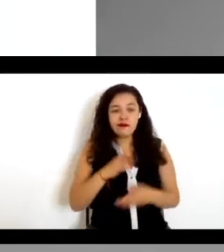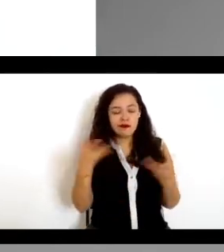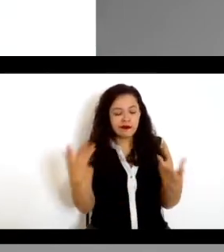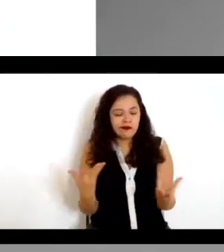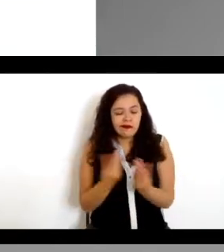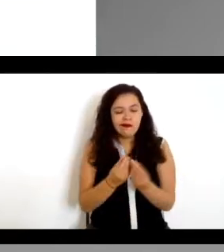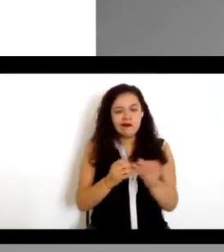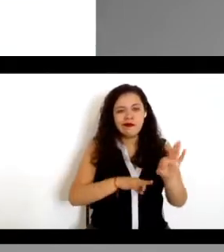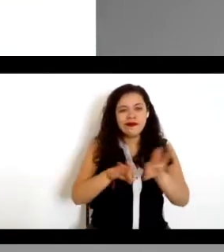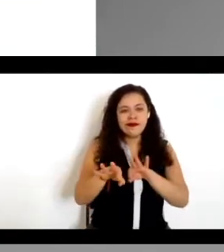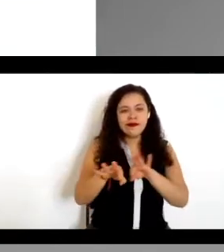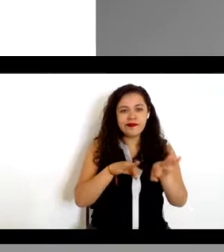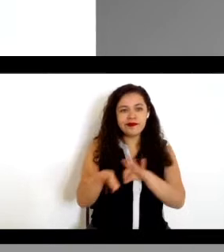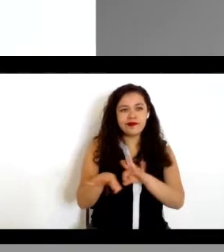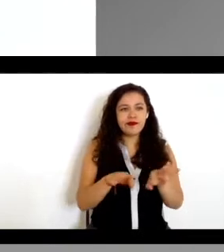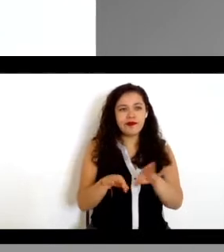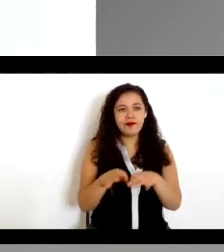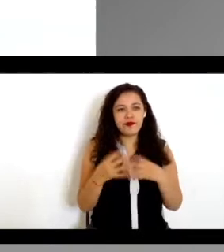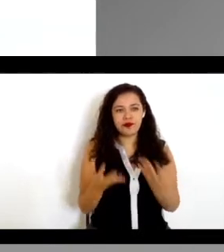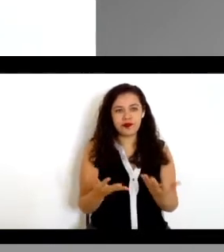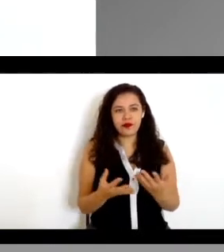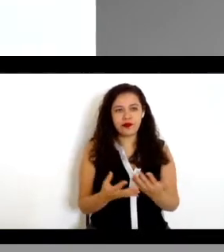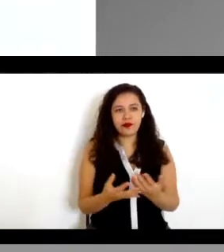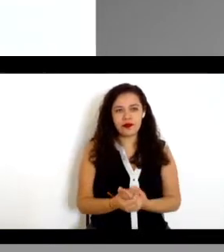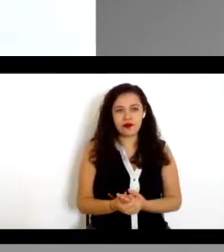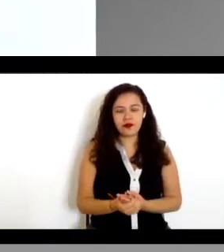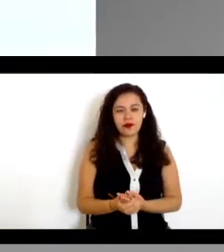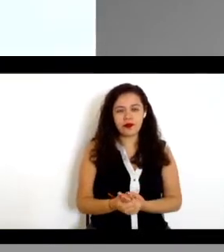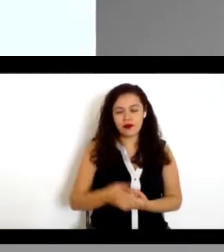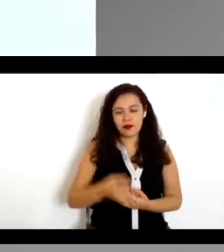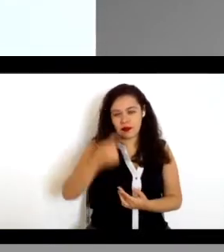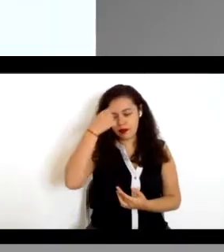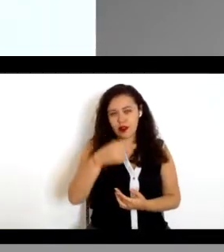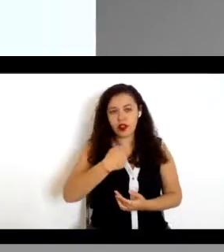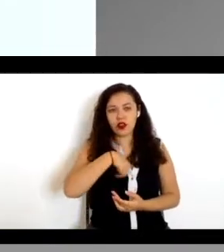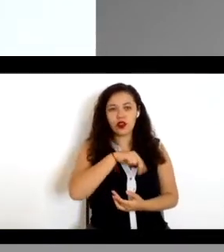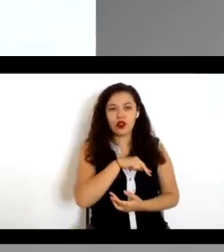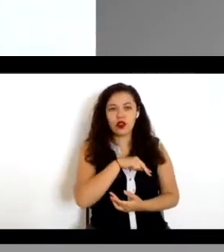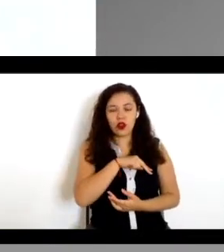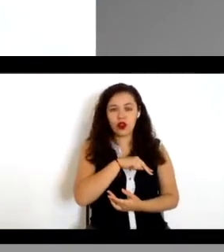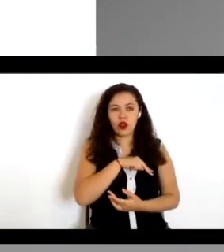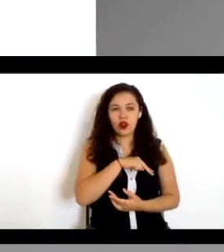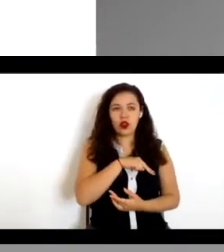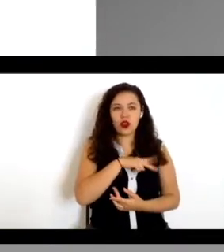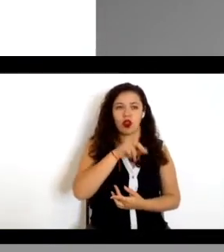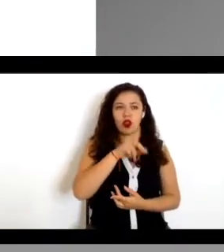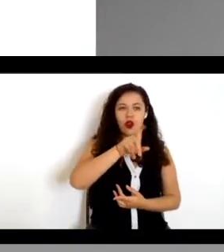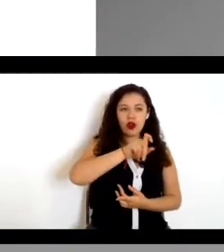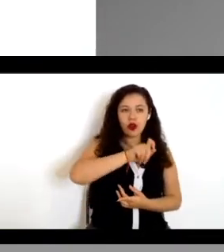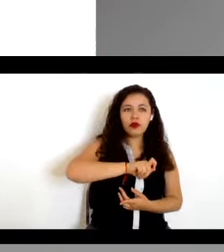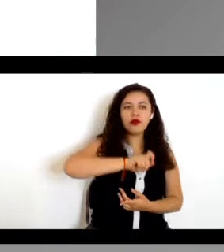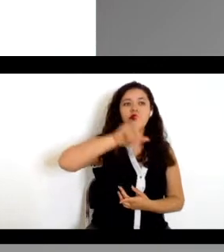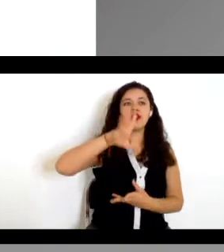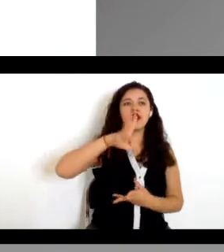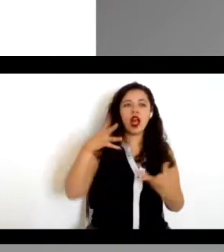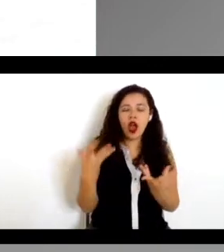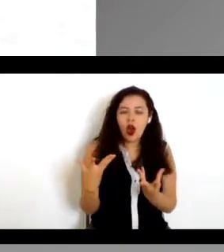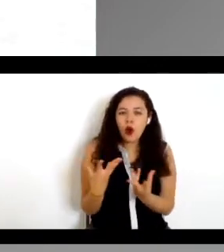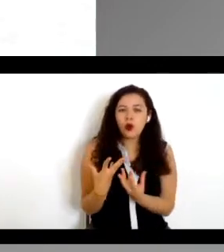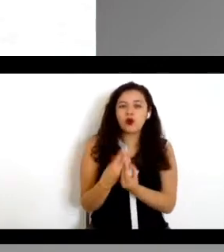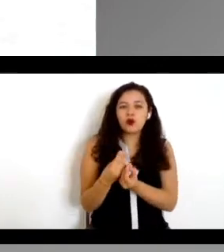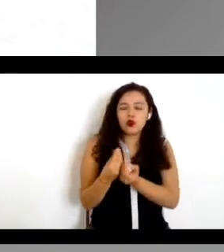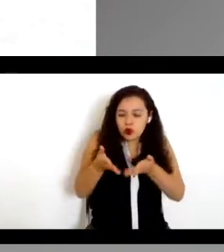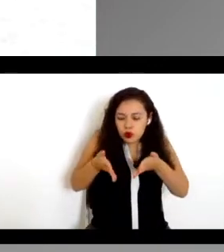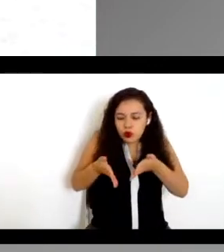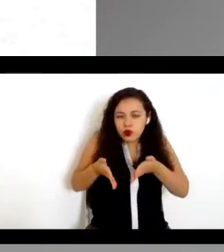nosotros para ver cómo podemos generar un camino profesional entre ambos para ir generando esa